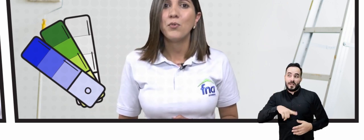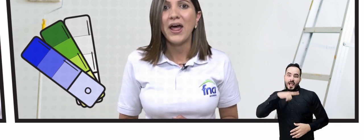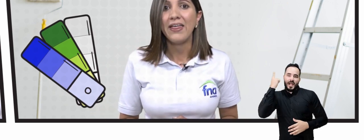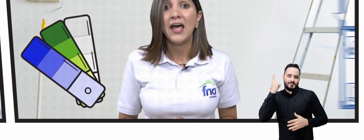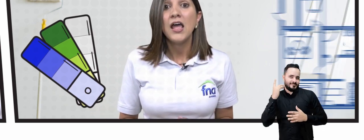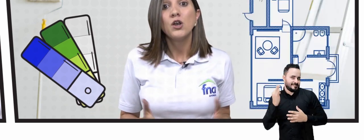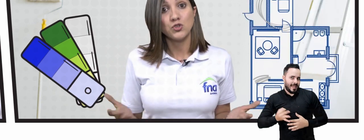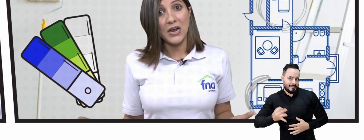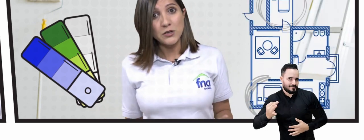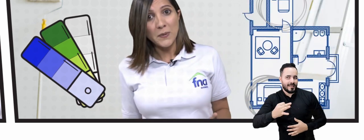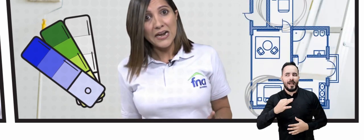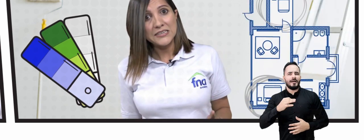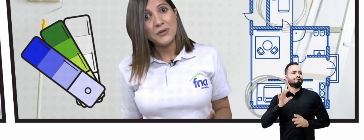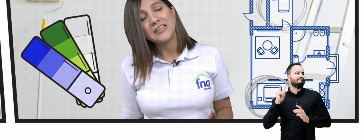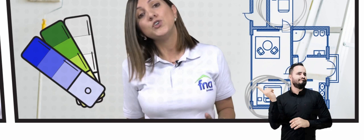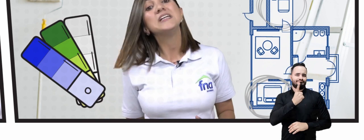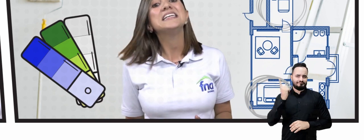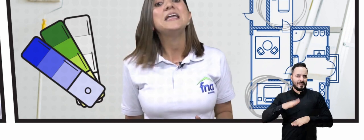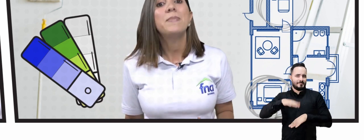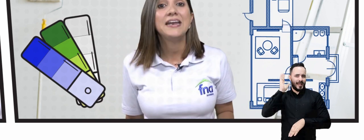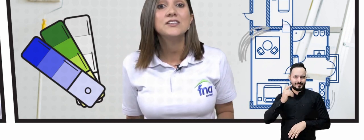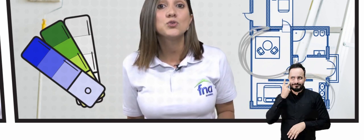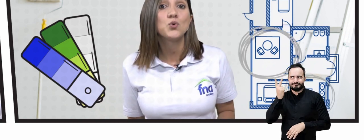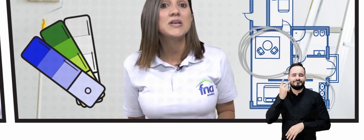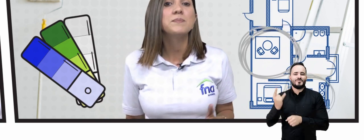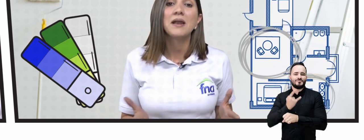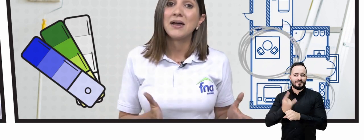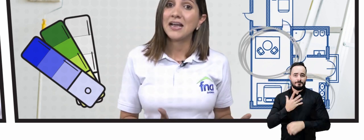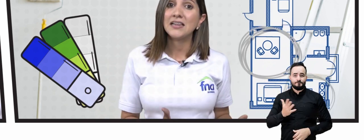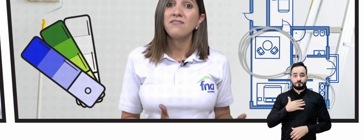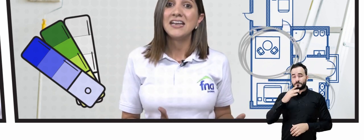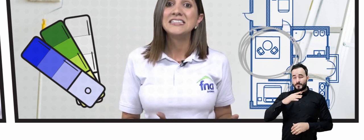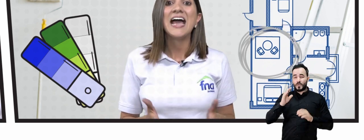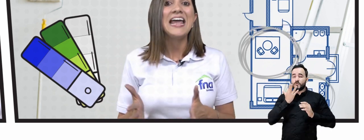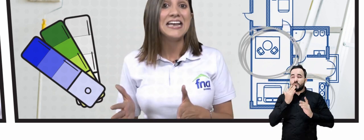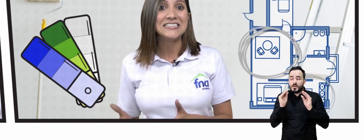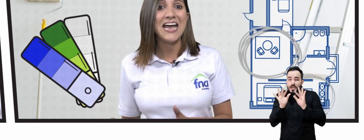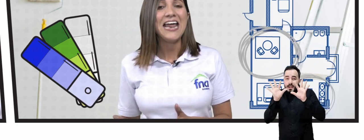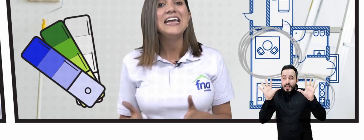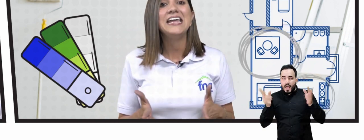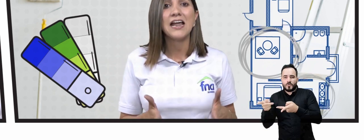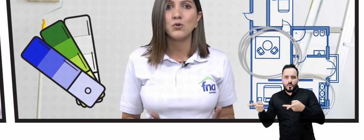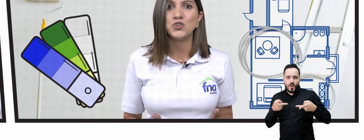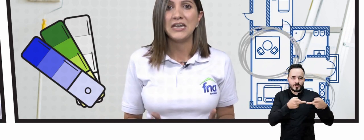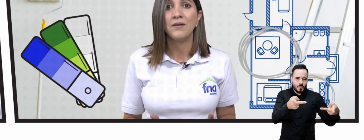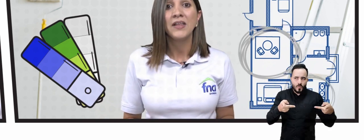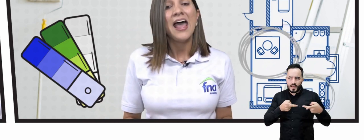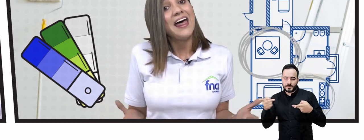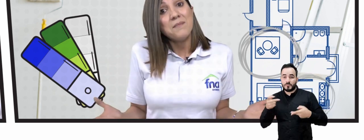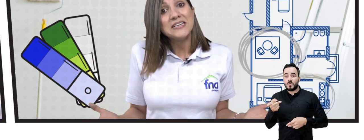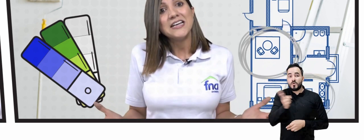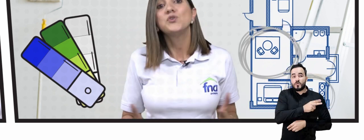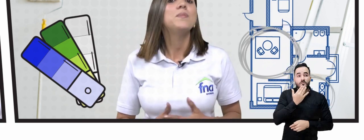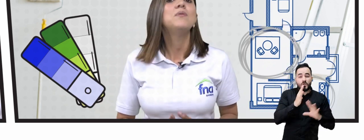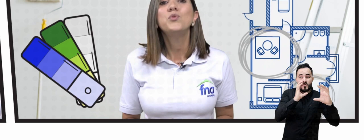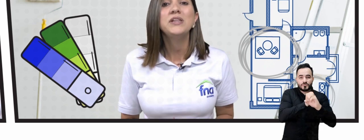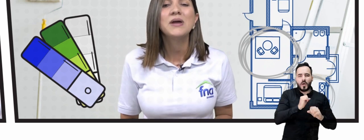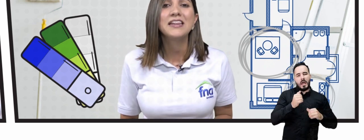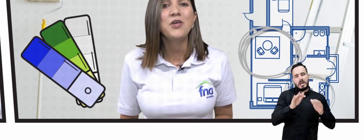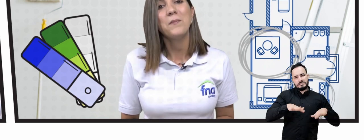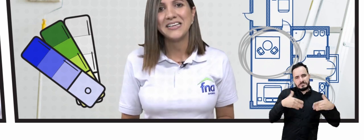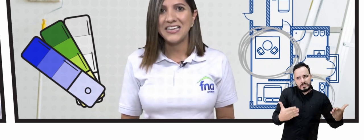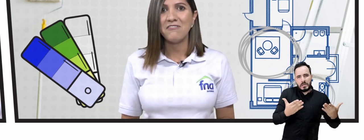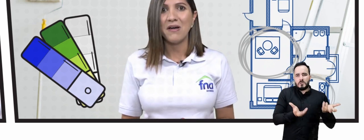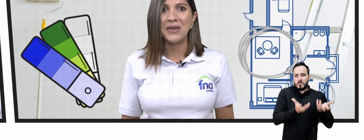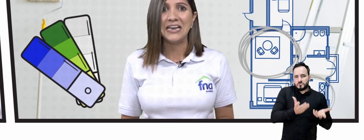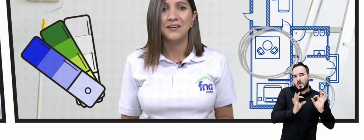esta temporada. Los claros para las habitaciones y paredes oscuras para marcar diferencia en la sala y en la cocina. Además, es un plan muy